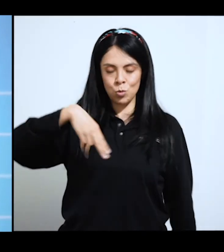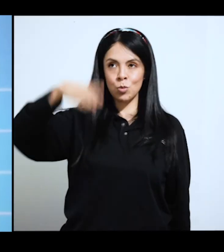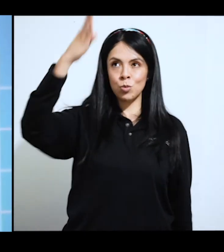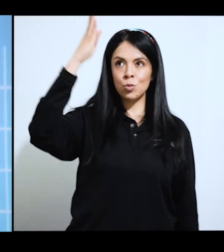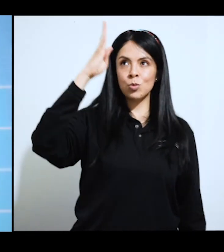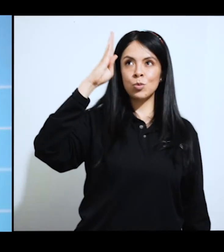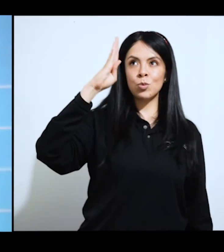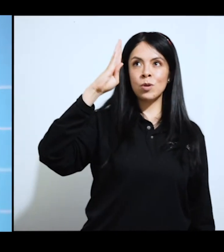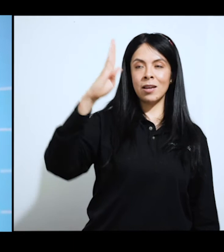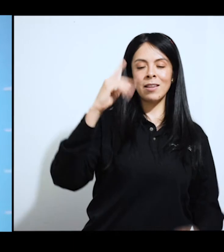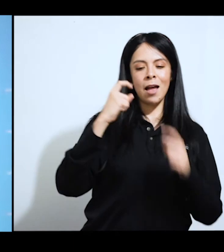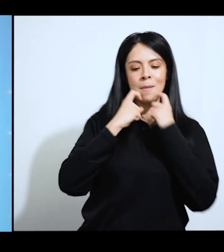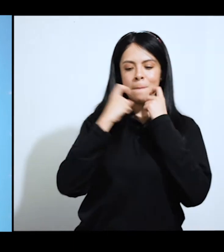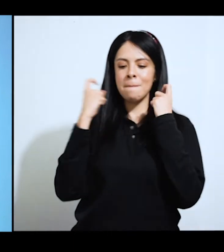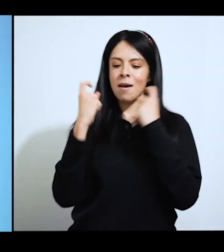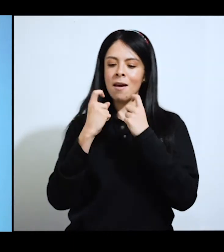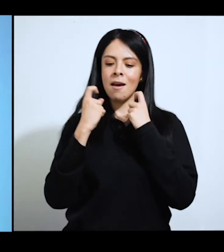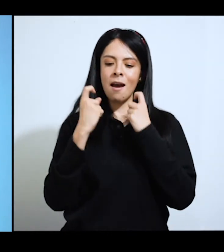la muerte.